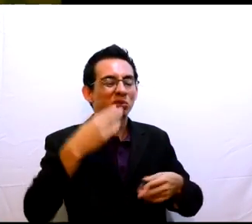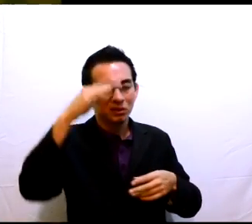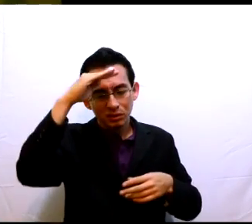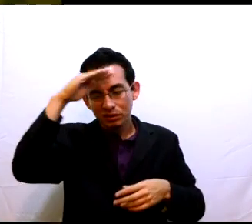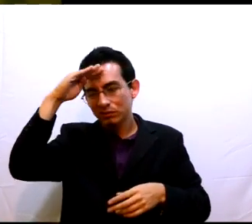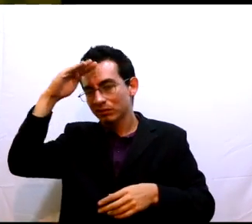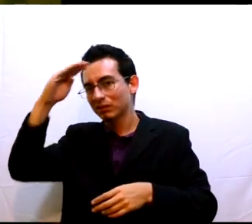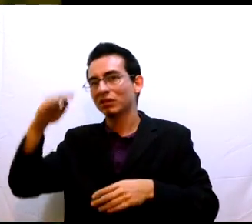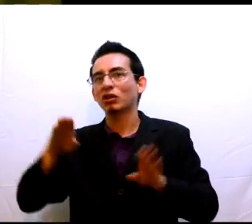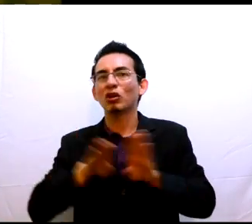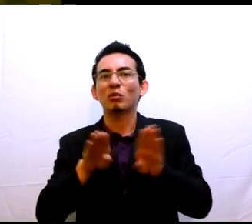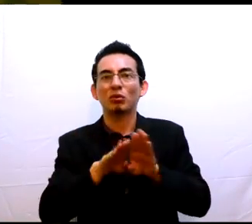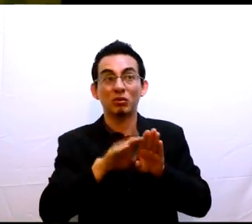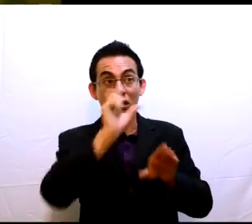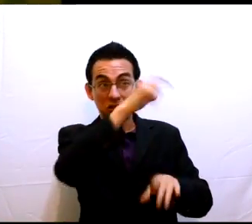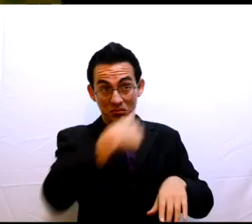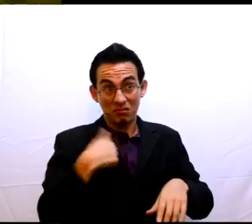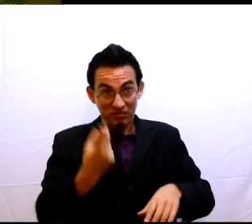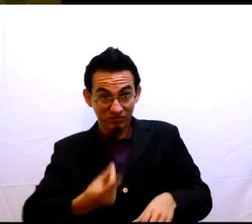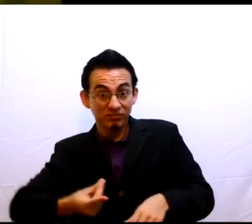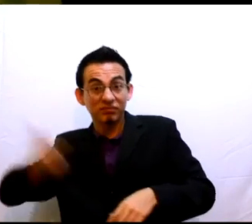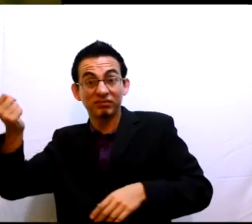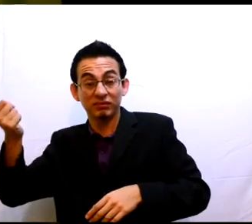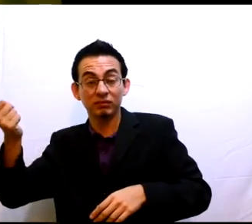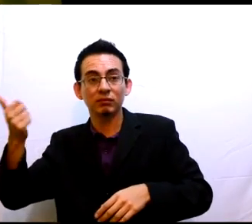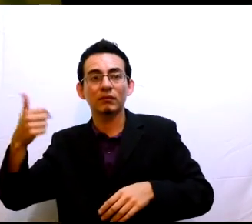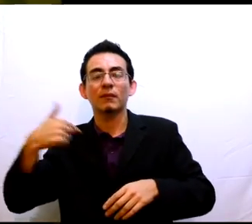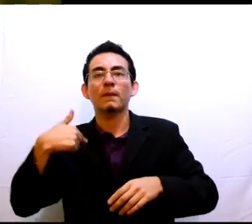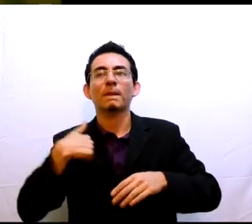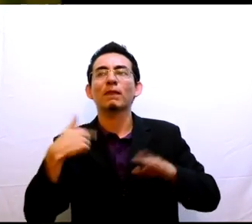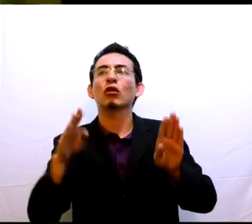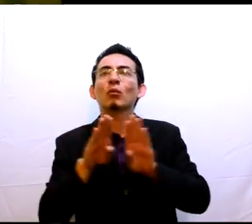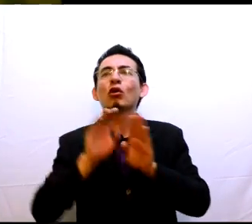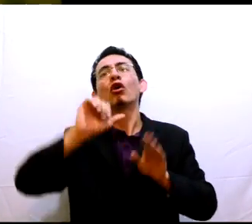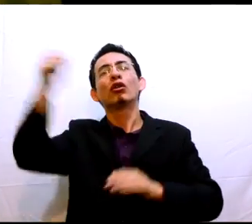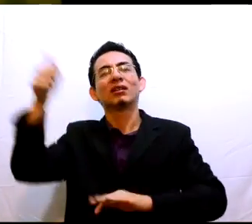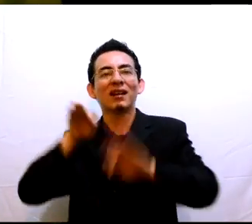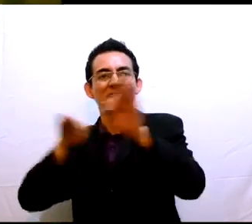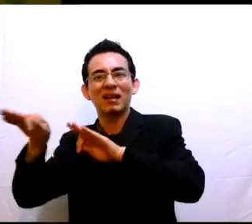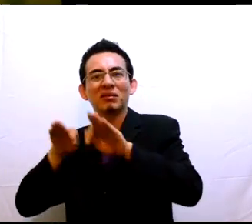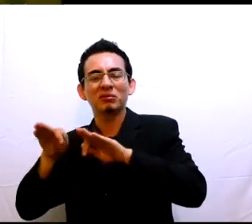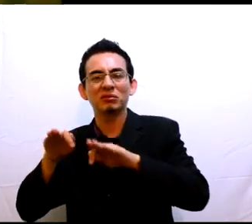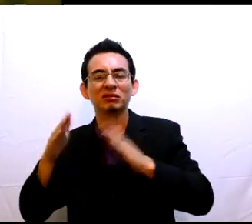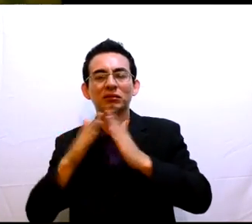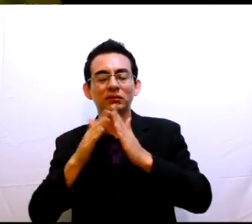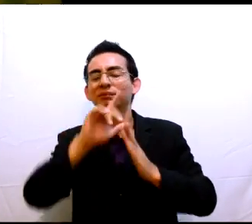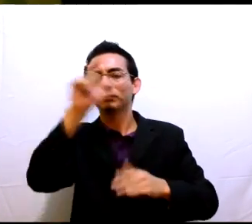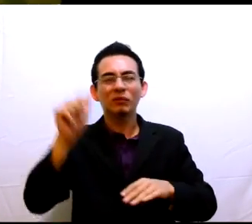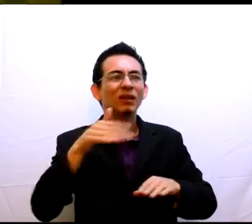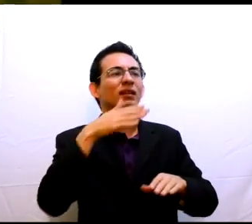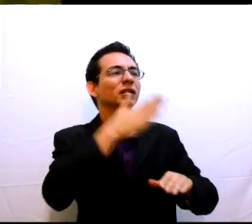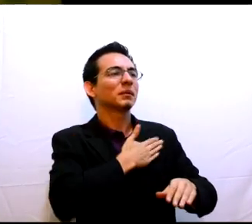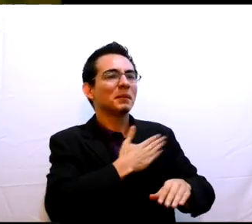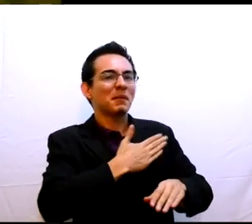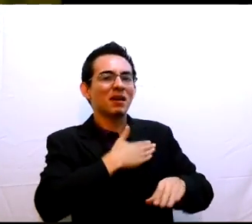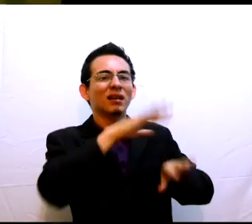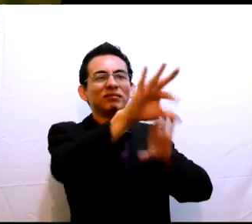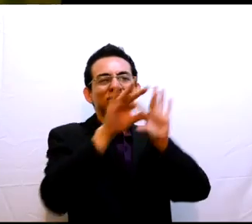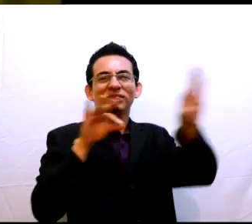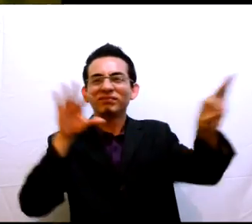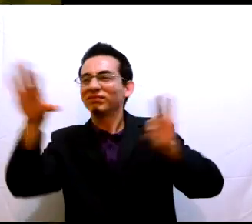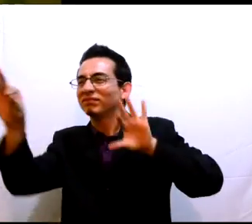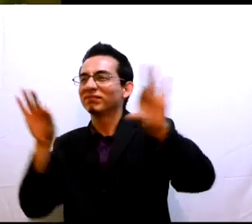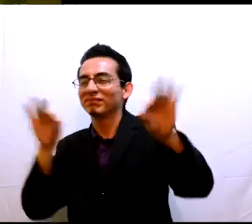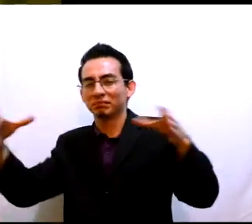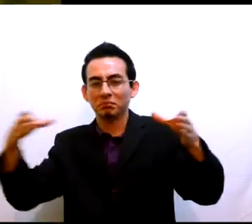cuando se me quite la mayor de la mayordomía me reciban en sus casas y llamando a cada uno de los deudores de su amo